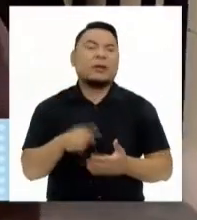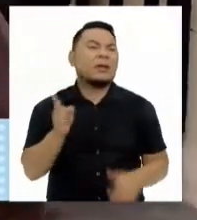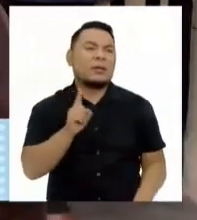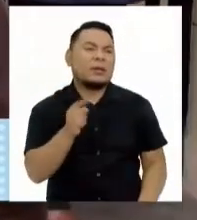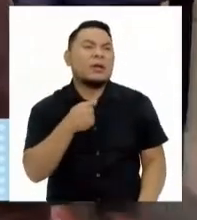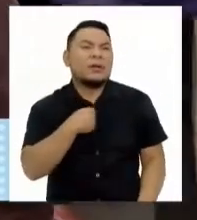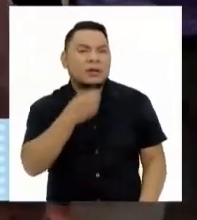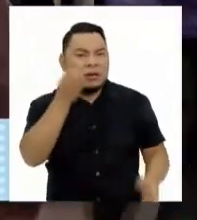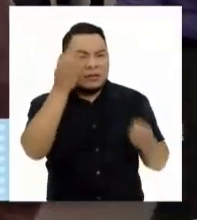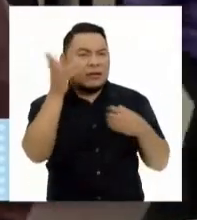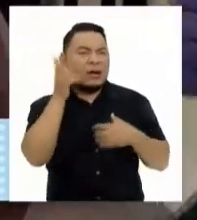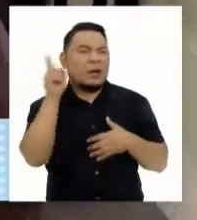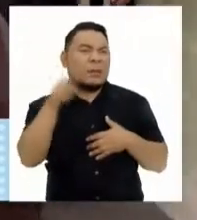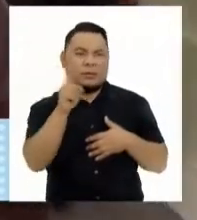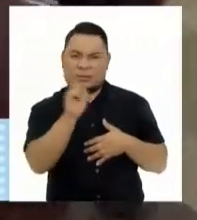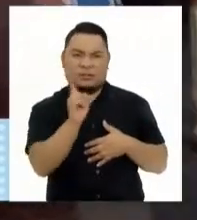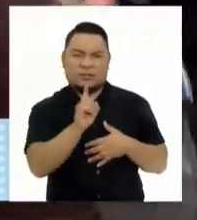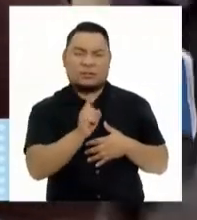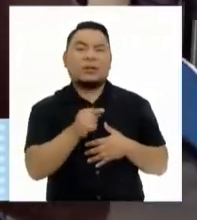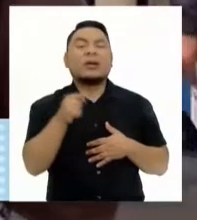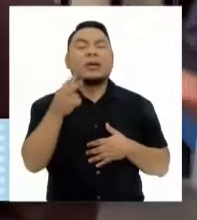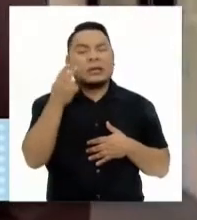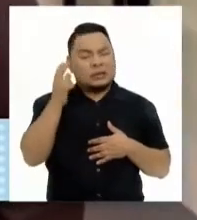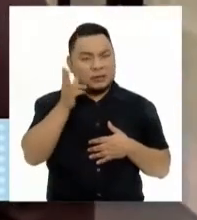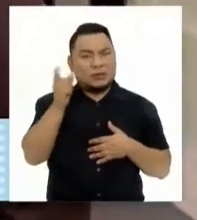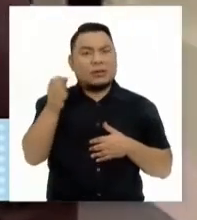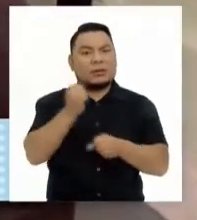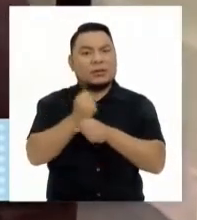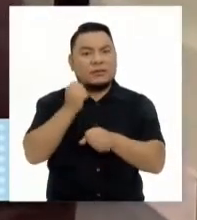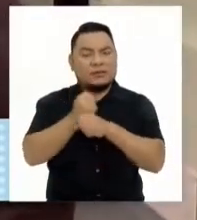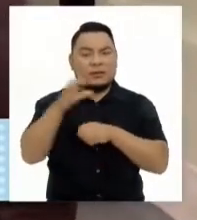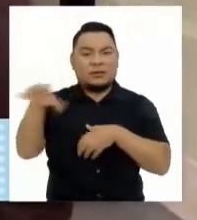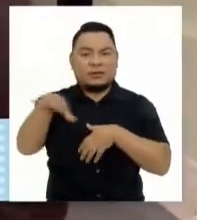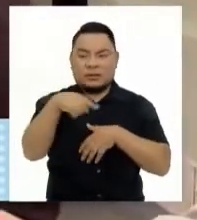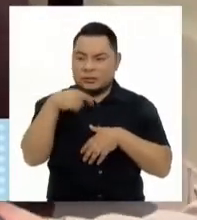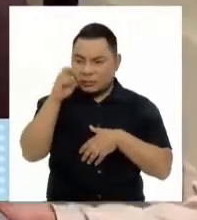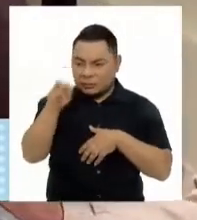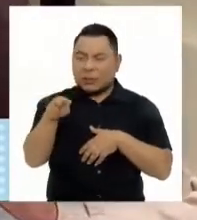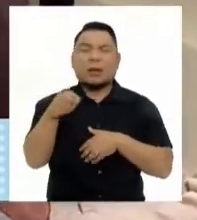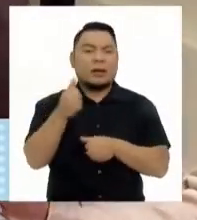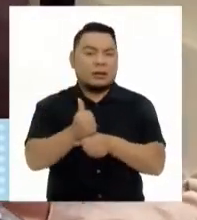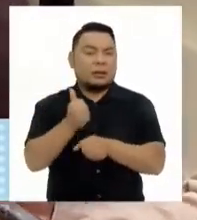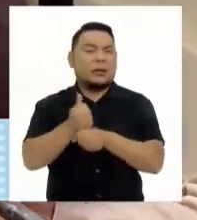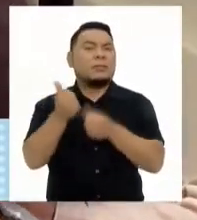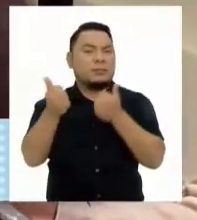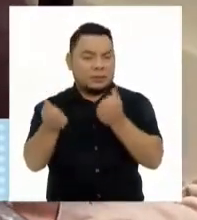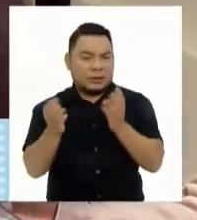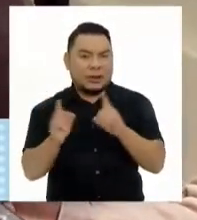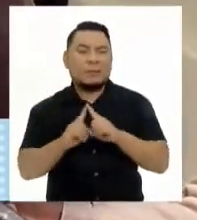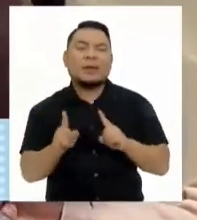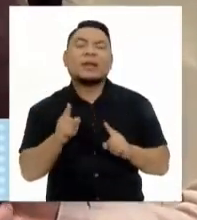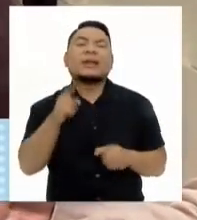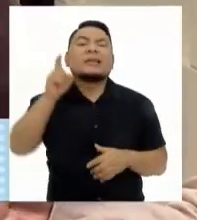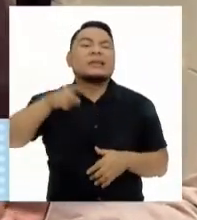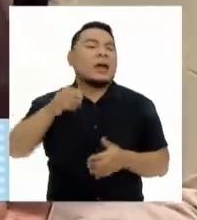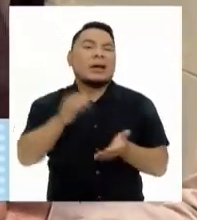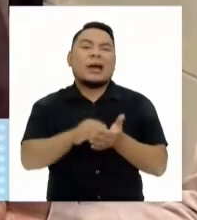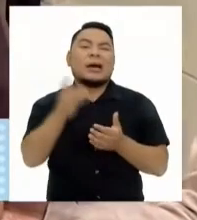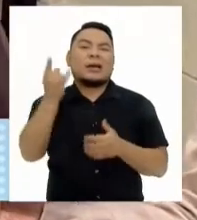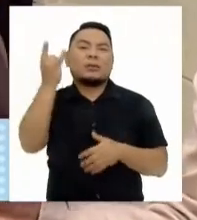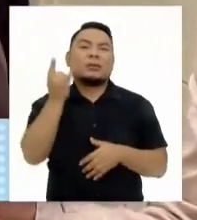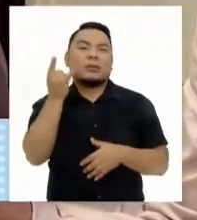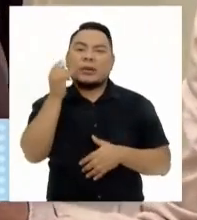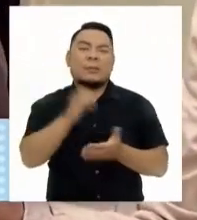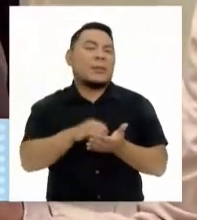escuchado un informe grato. Hemos escuchado el trabajo que ha hecho, que en algunas áreas está bien, ¿no? Pero necesitamos acelerarlo. Y para acelerarlo